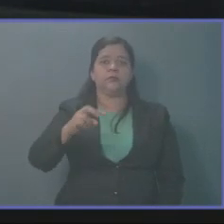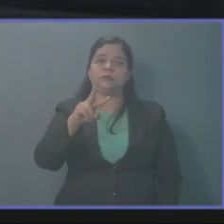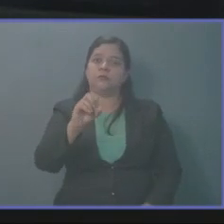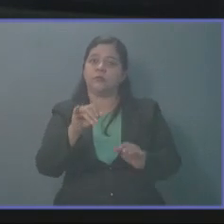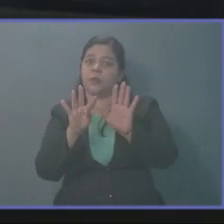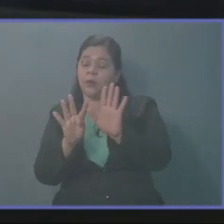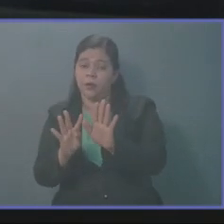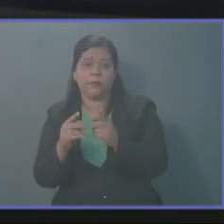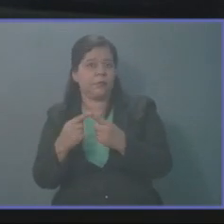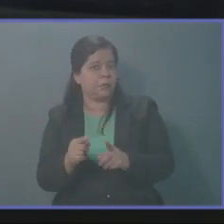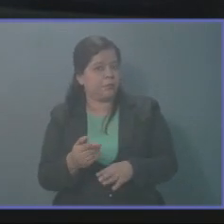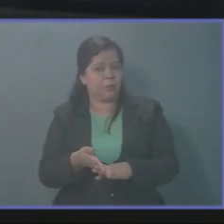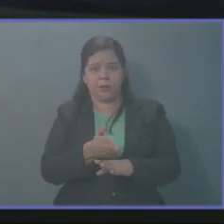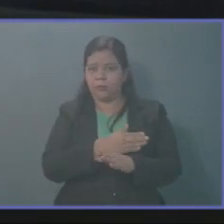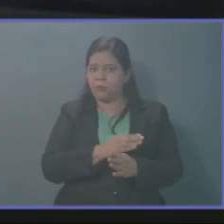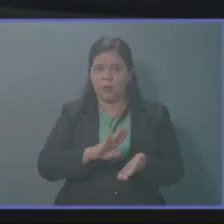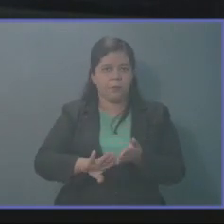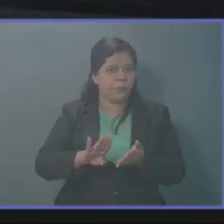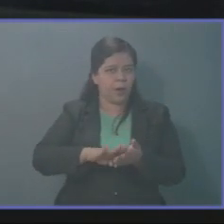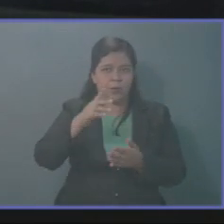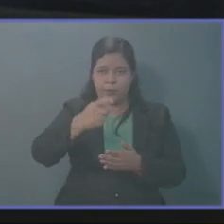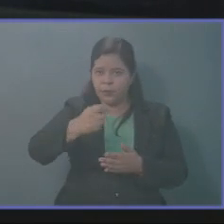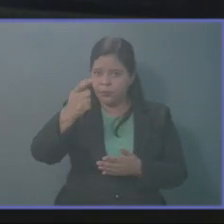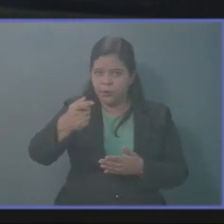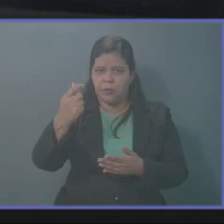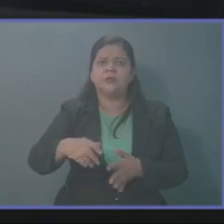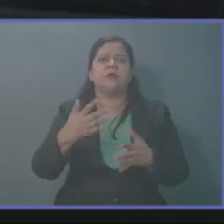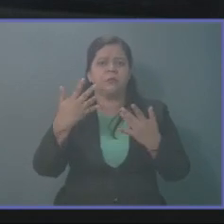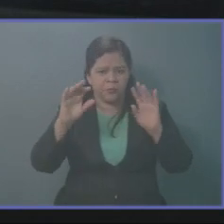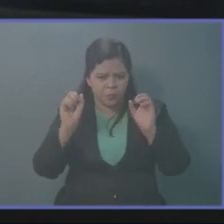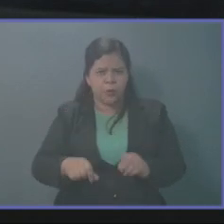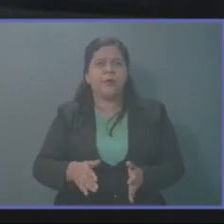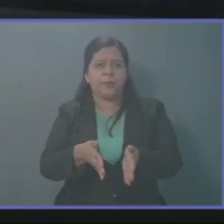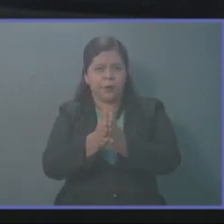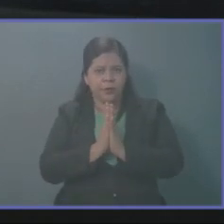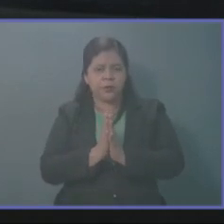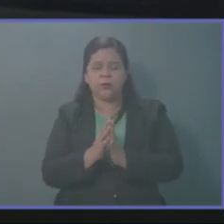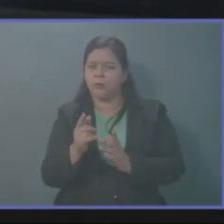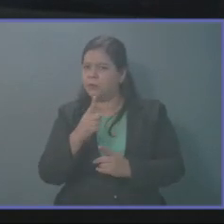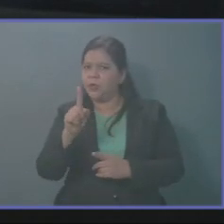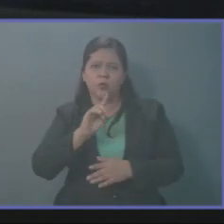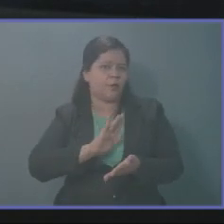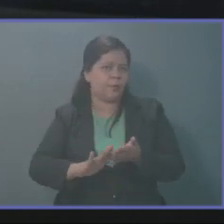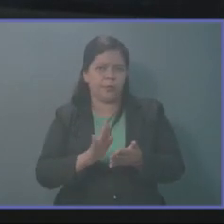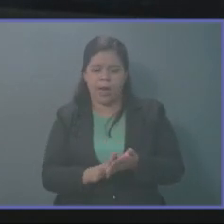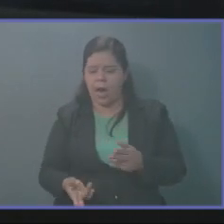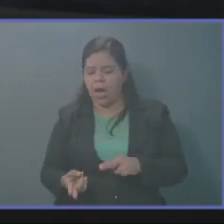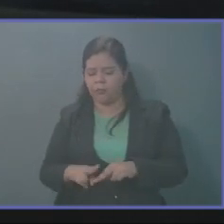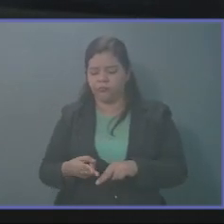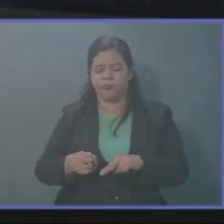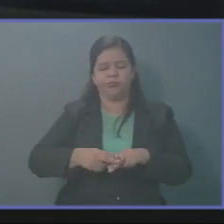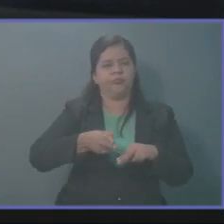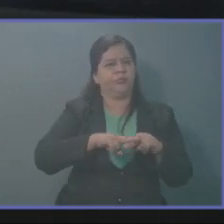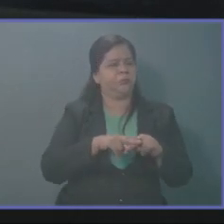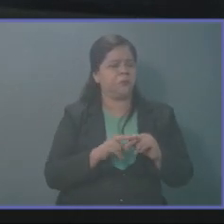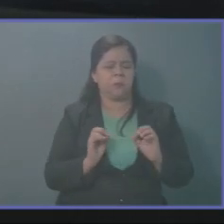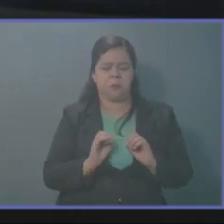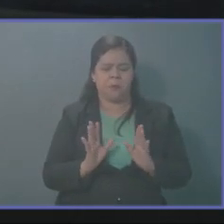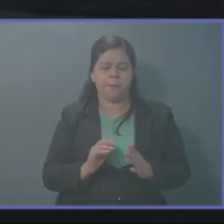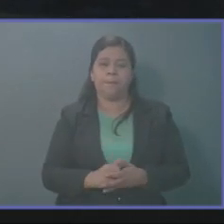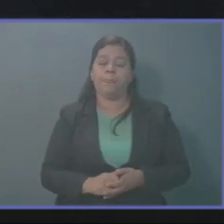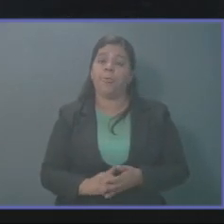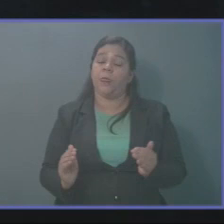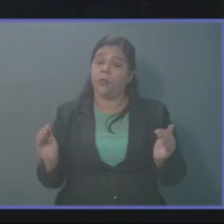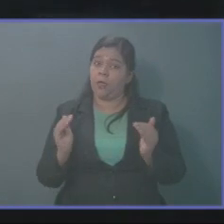que no hayan solicitado pago a plazo, podrán solicitarlo y estarán exentos del pago de intereses, recargos y multas. Asimismo, los